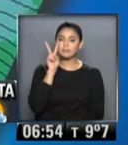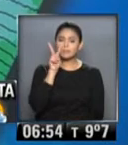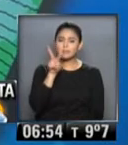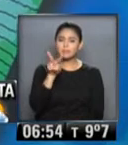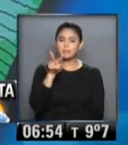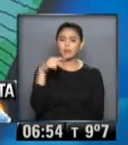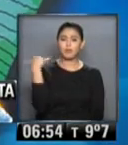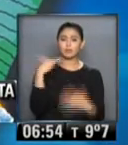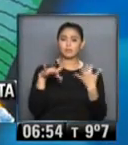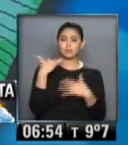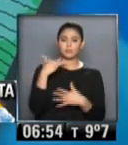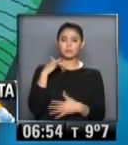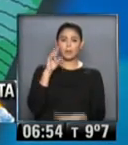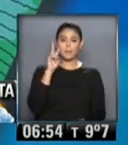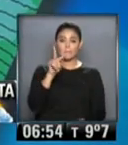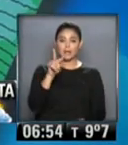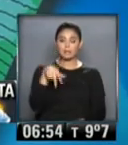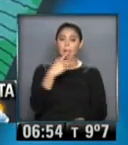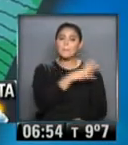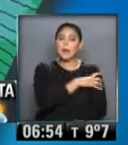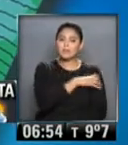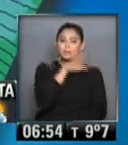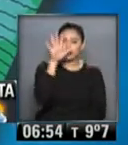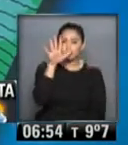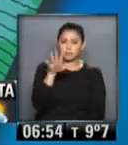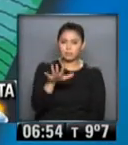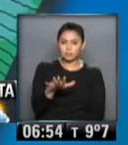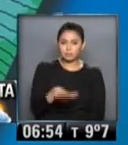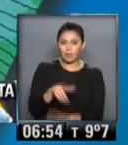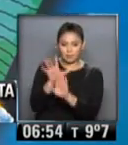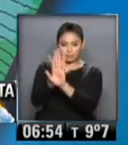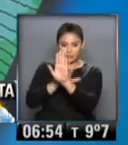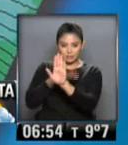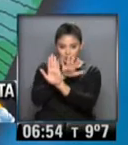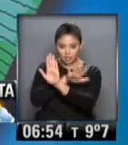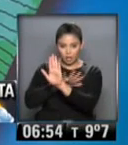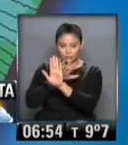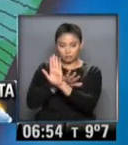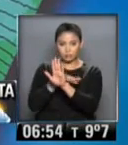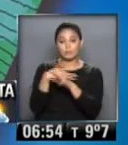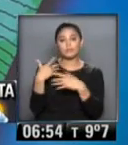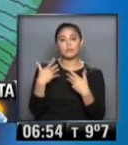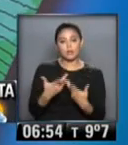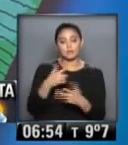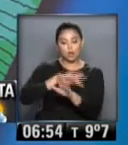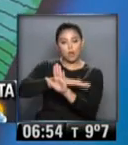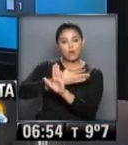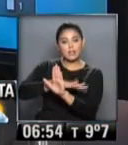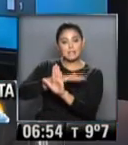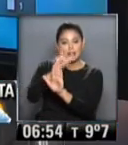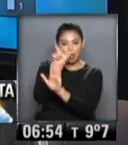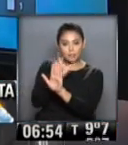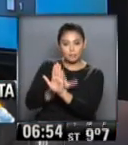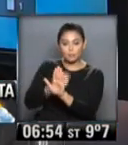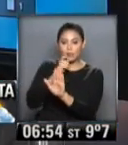pero cuántas isobaras, que baja la presión atmosférica en este núcleo, en este centro. Por lo que en la zona cordillerana